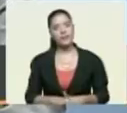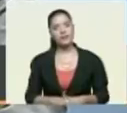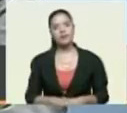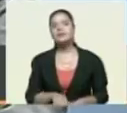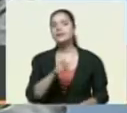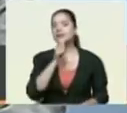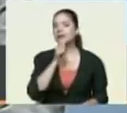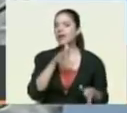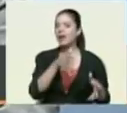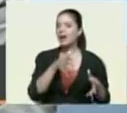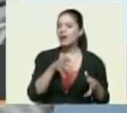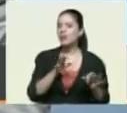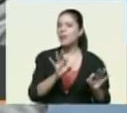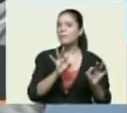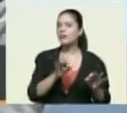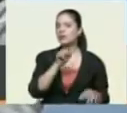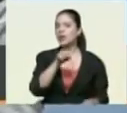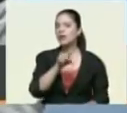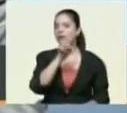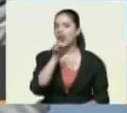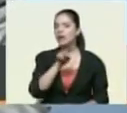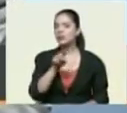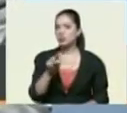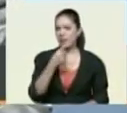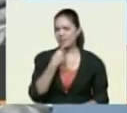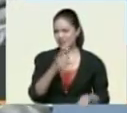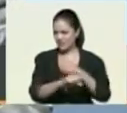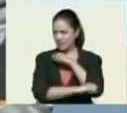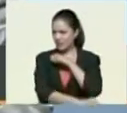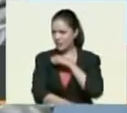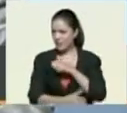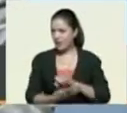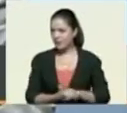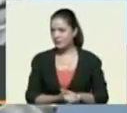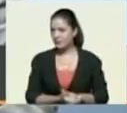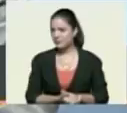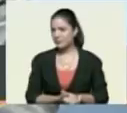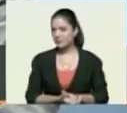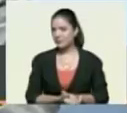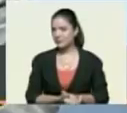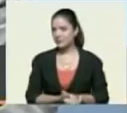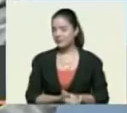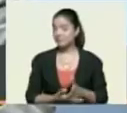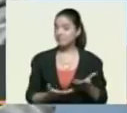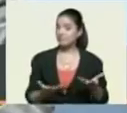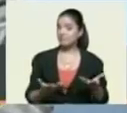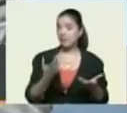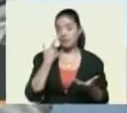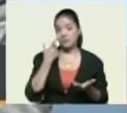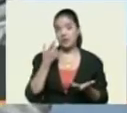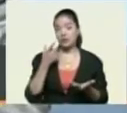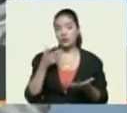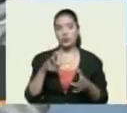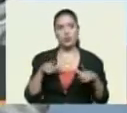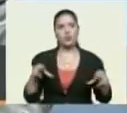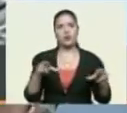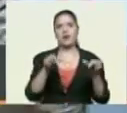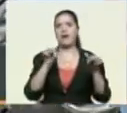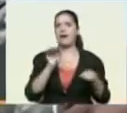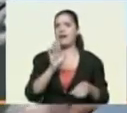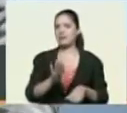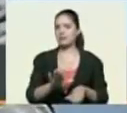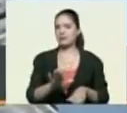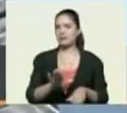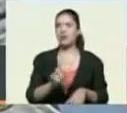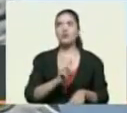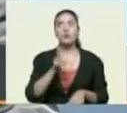¿quién ganó en el estado Zulia dirá que fue fraude, obteniendo una plaza como esa? Yo